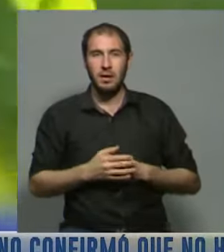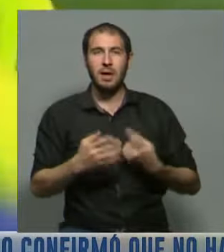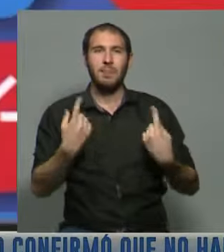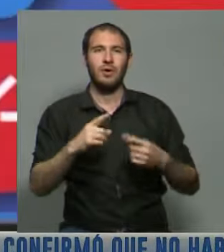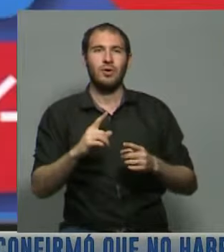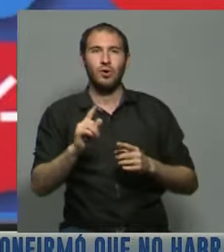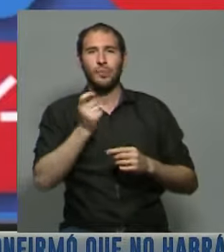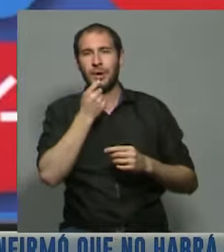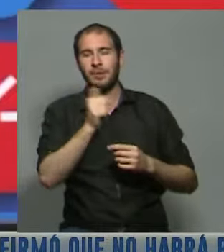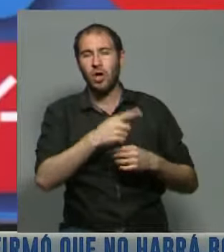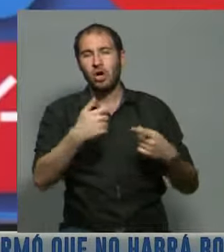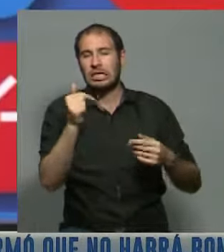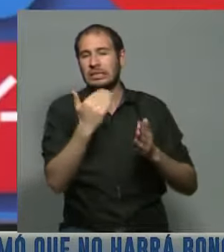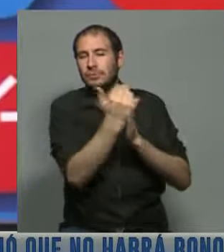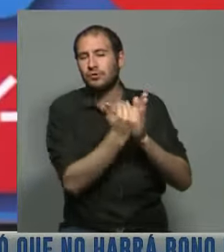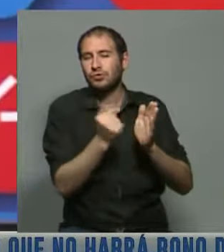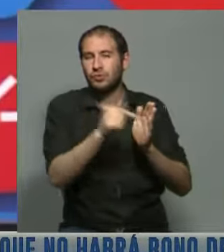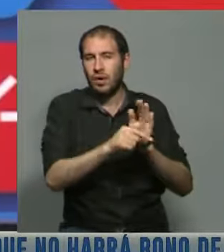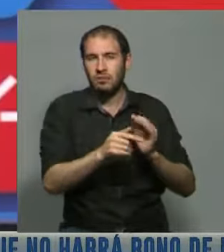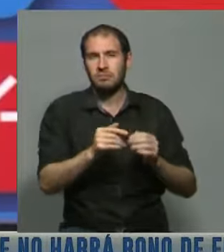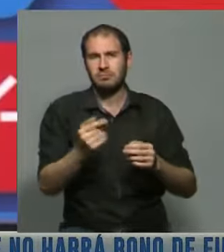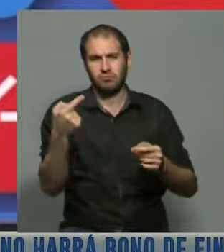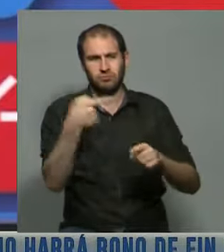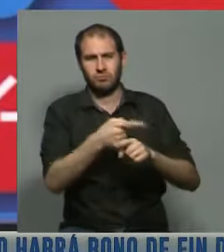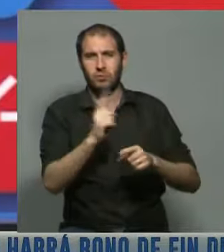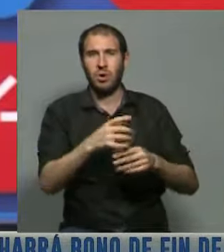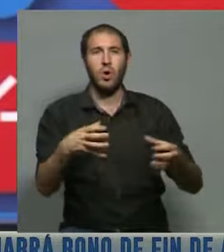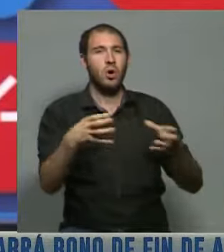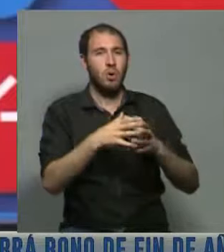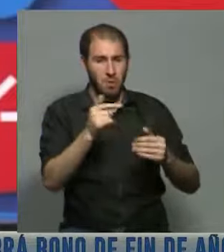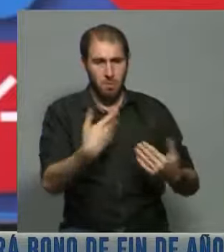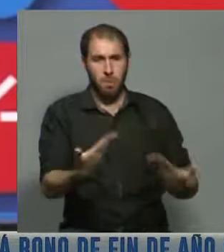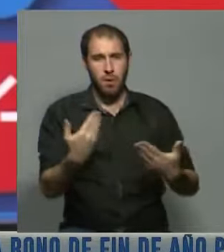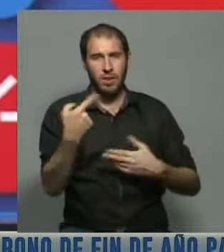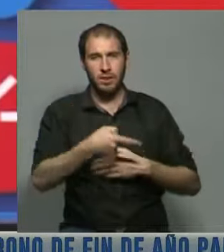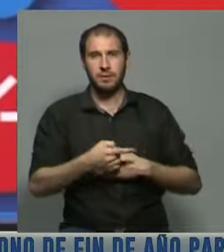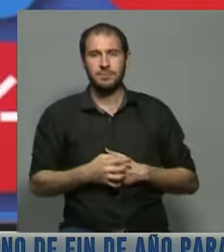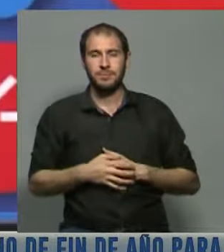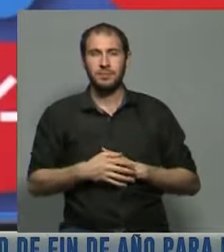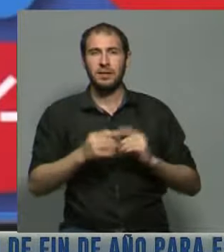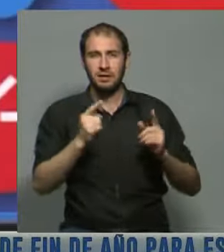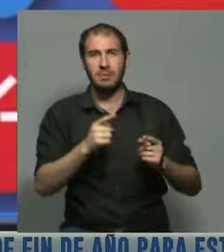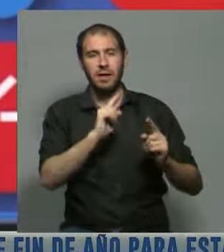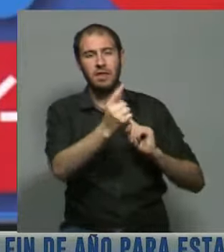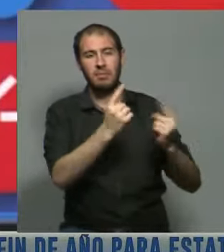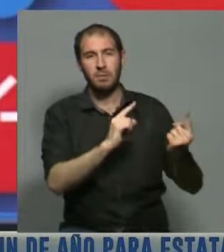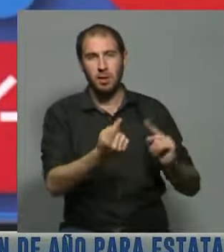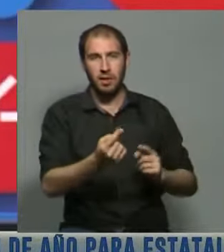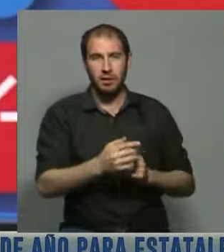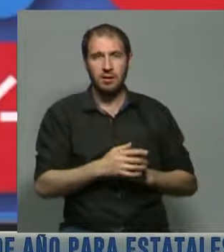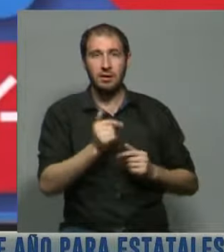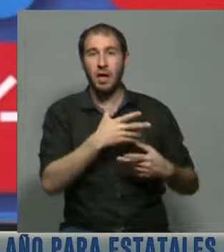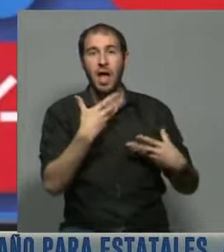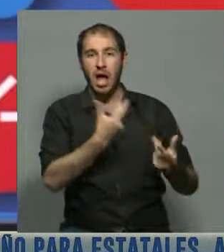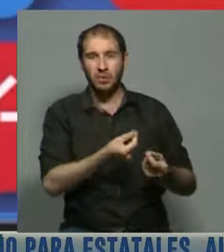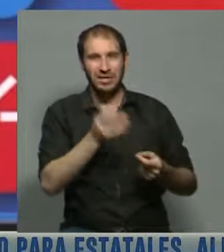porque esas situaciones puntuales nos convirtieran, sino que el equipo tiene la capacidad y las individualidades que te permiten